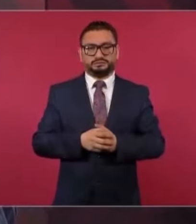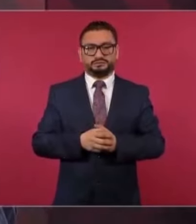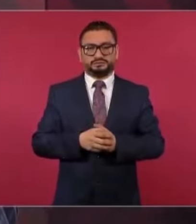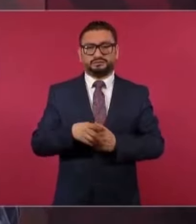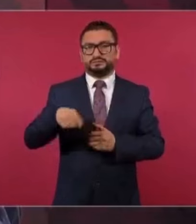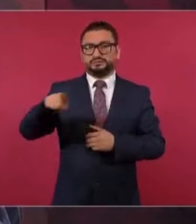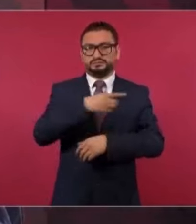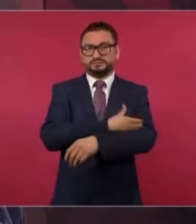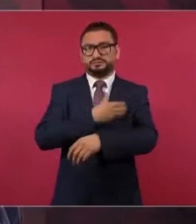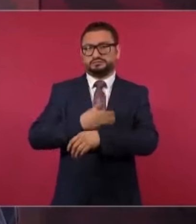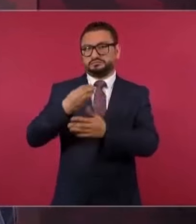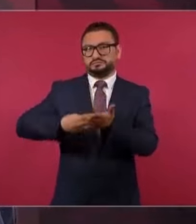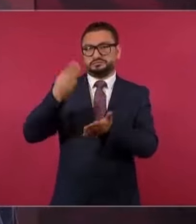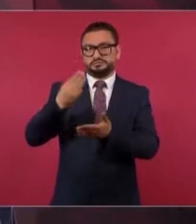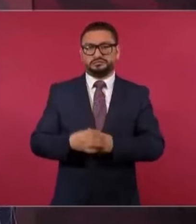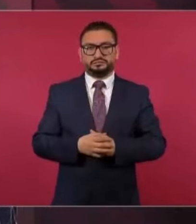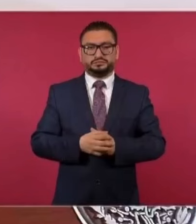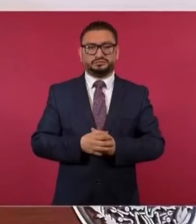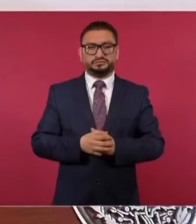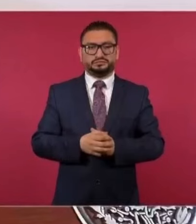a los compañeros